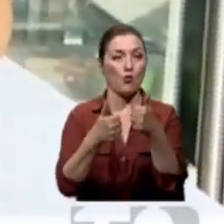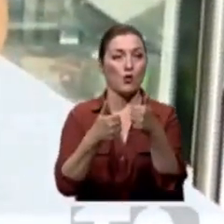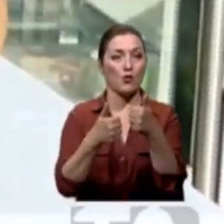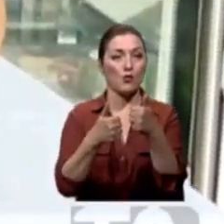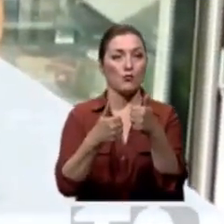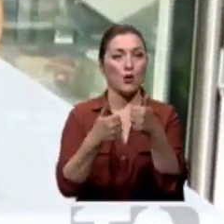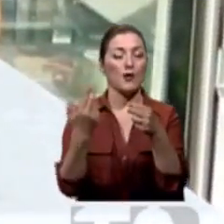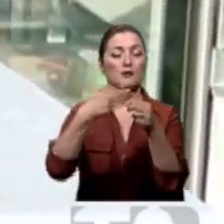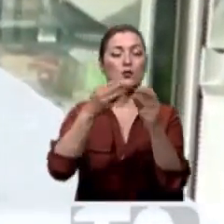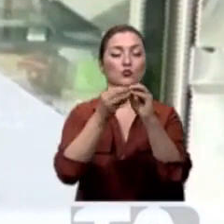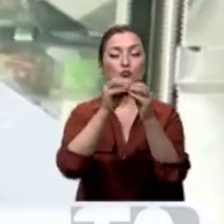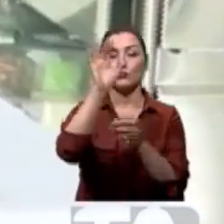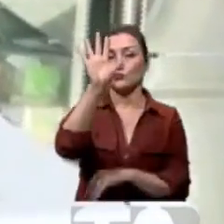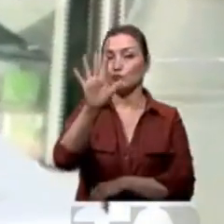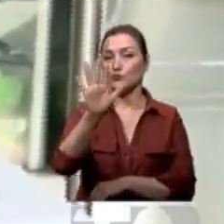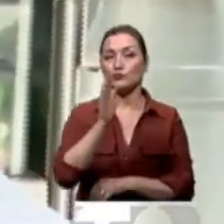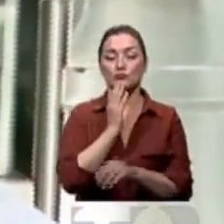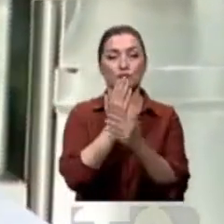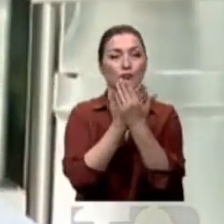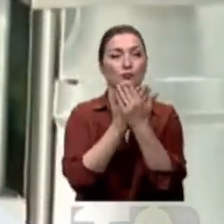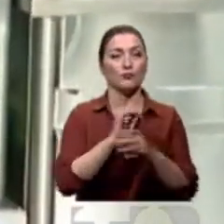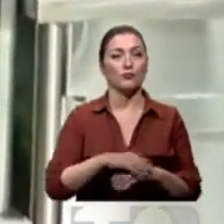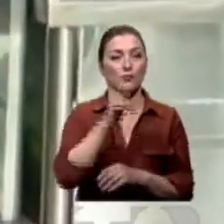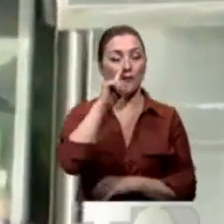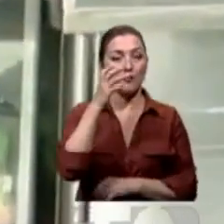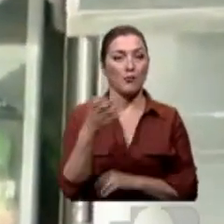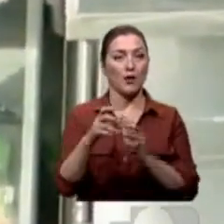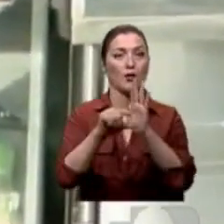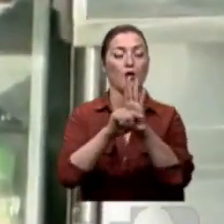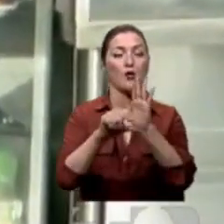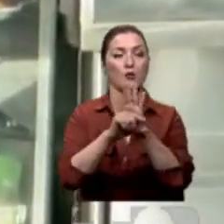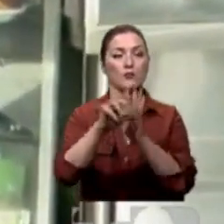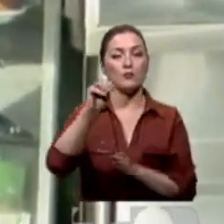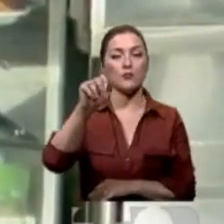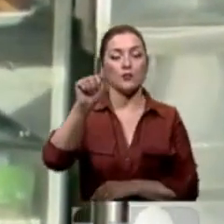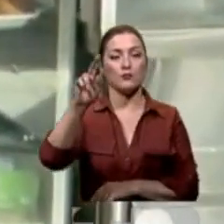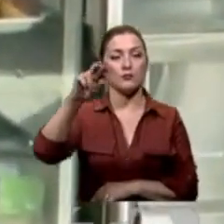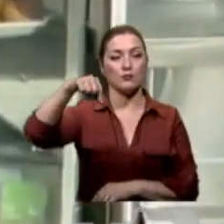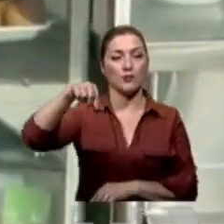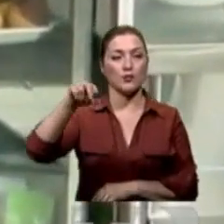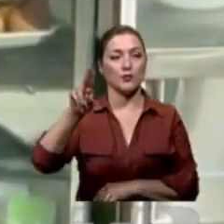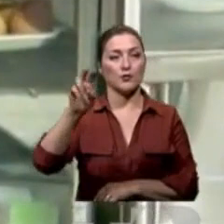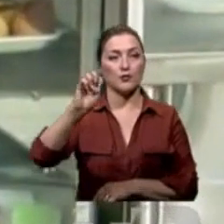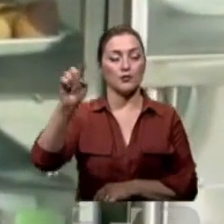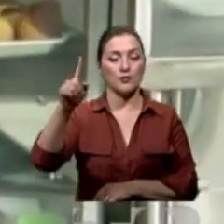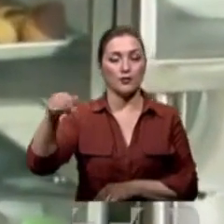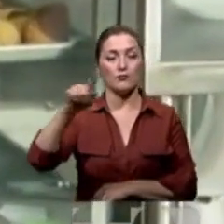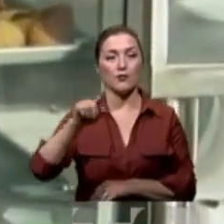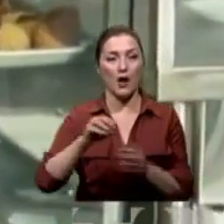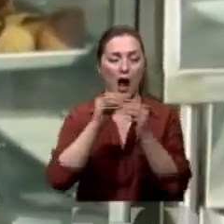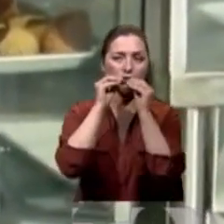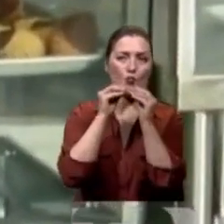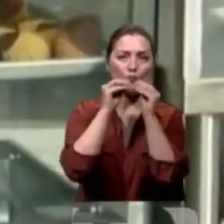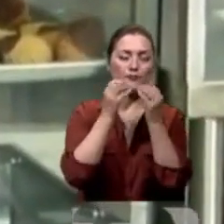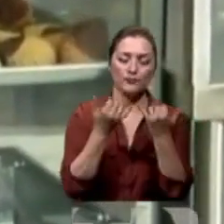nuestros quintos participantes? Gracias, Steffi. Gracias a Panadería El Marqués. Nada, ver lo que siempre les decimos, que preserven el sabor que